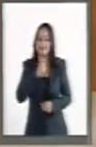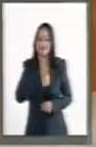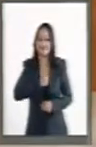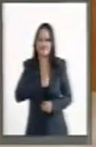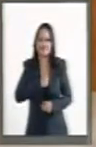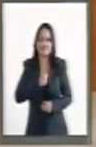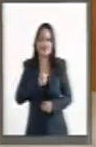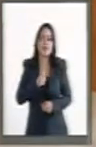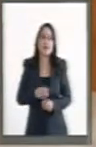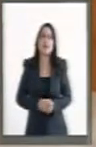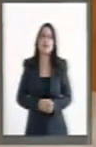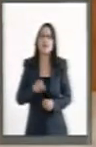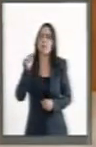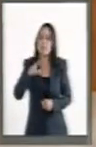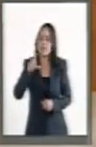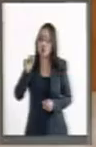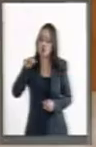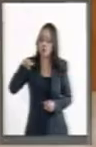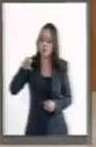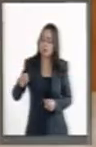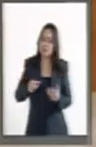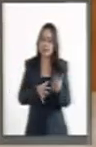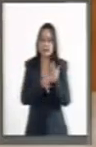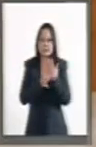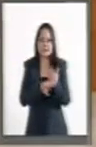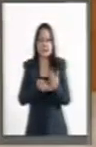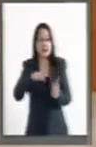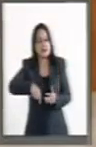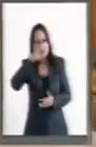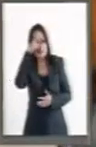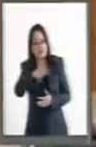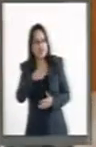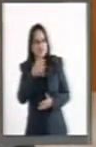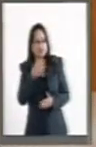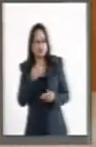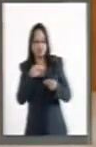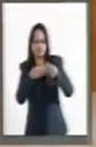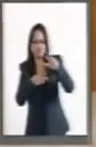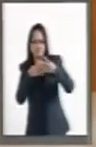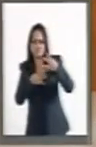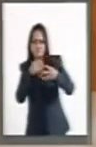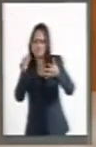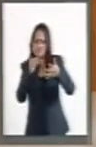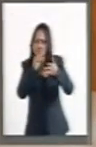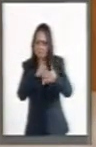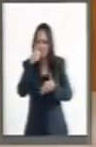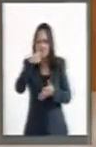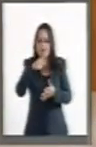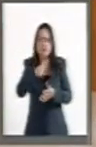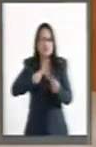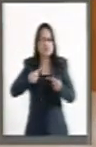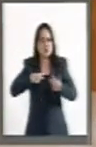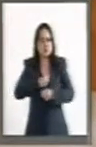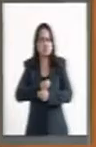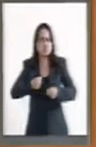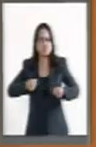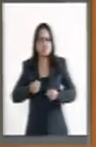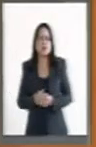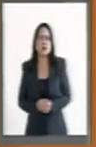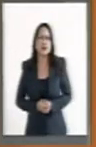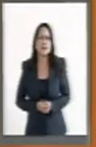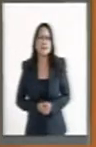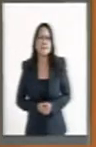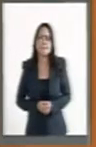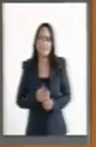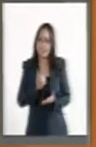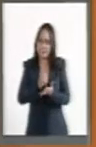Organización Mundial de la Salud, en México ocupa uno de los primeros lugares. Creo que lo más